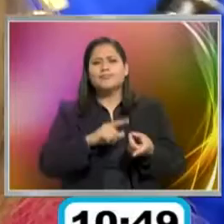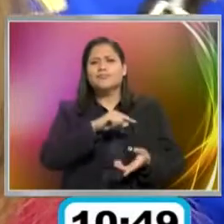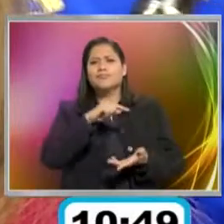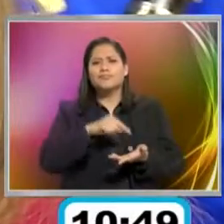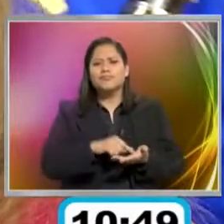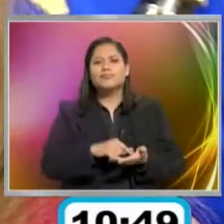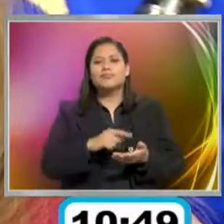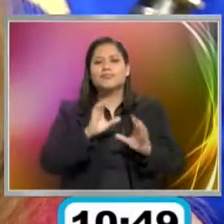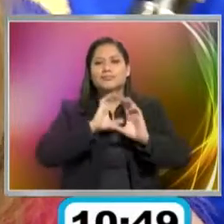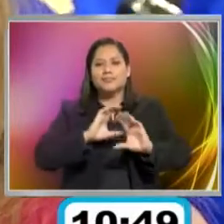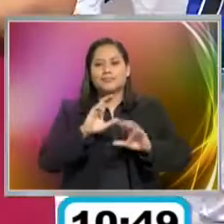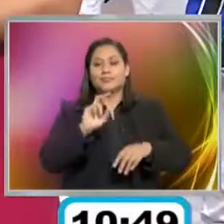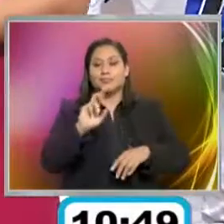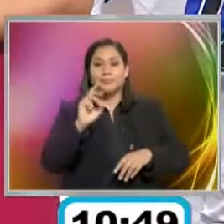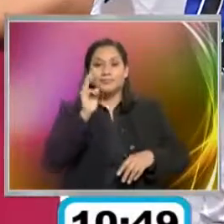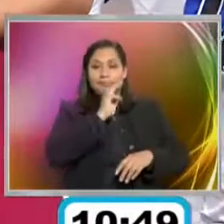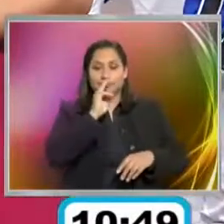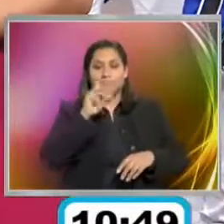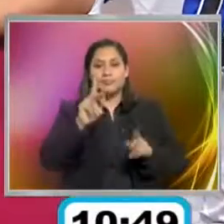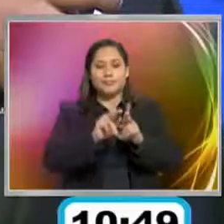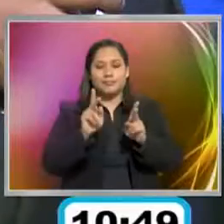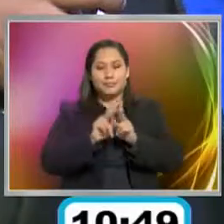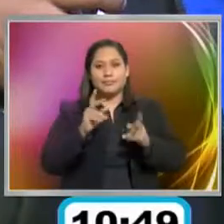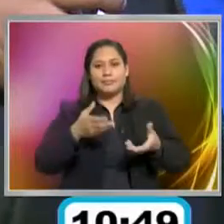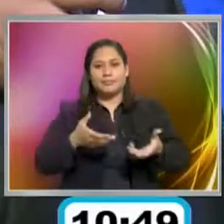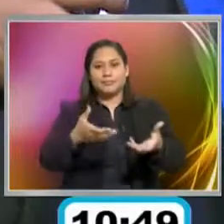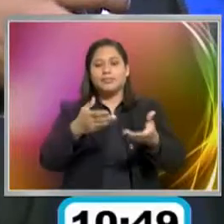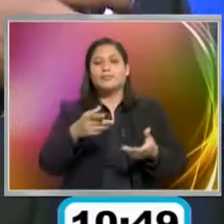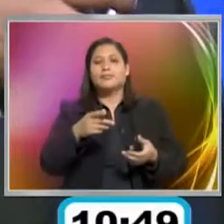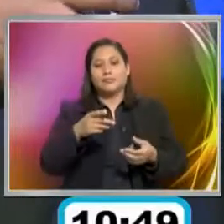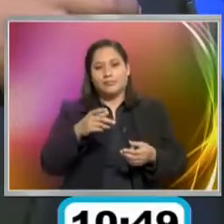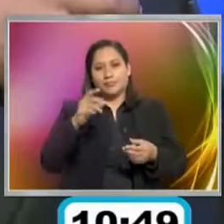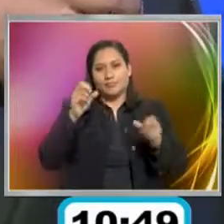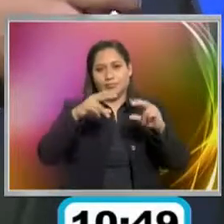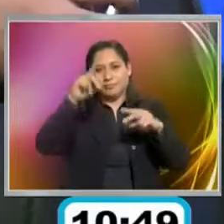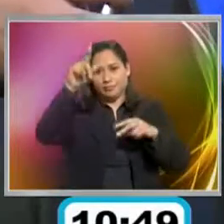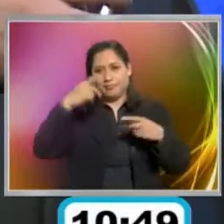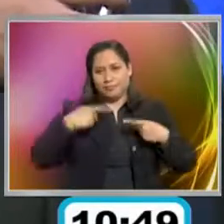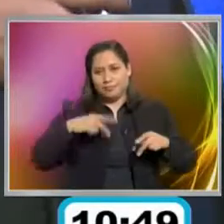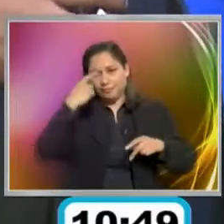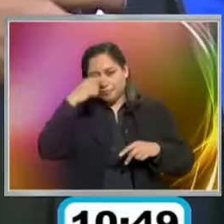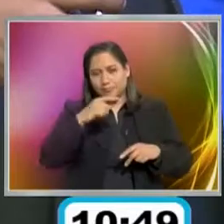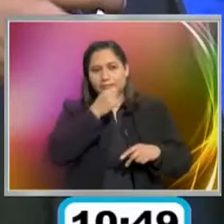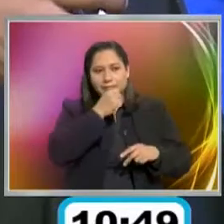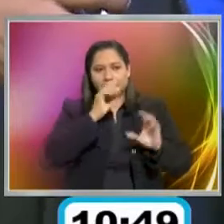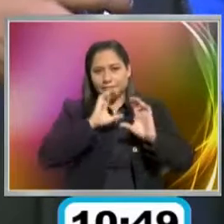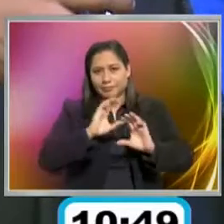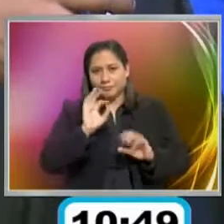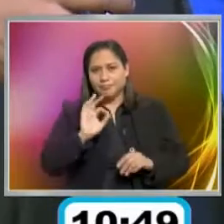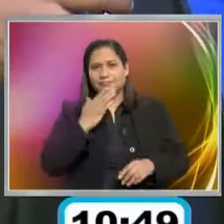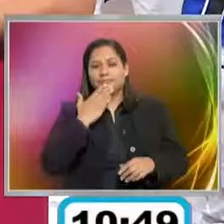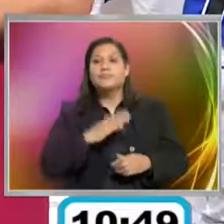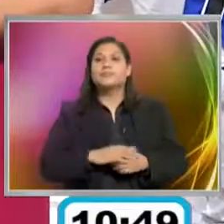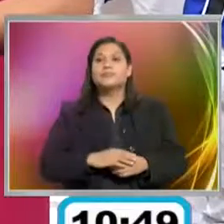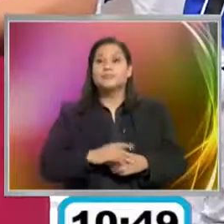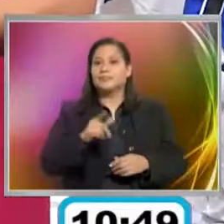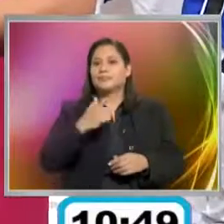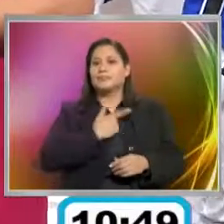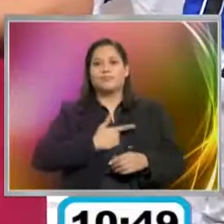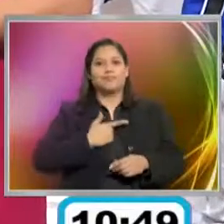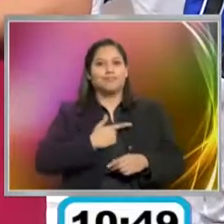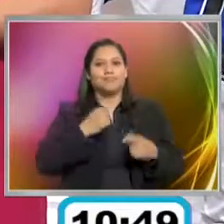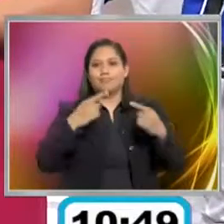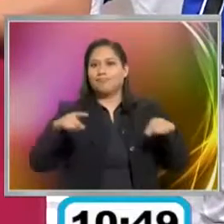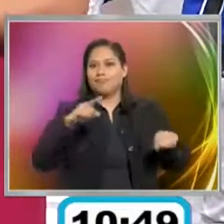presentar próximamente? Vamos el 30 a Mazatlán, ahí en Plaza Sendero. Ahí sí que ahí nos esperamos a toda la gente para pasárnosla. Oye, ahí que les encanta ese